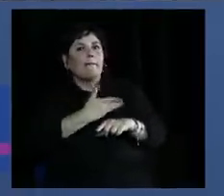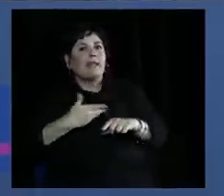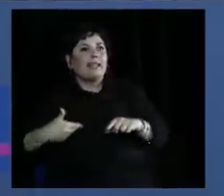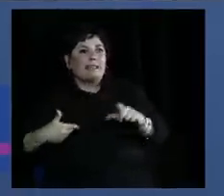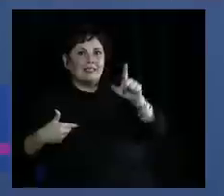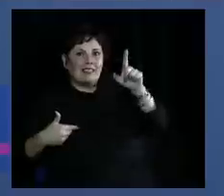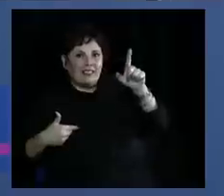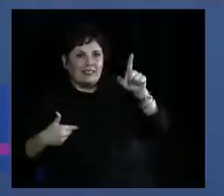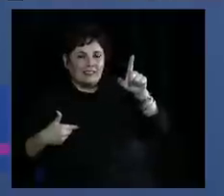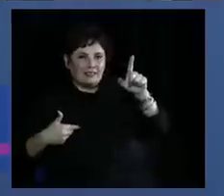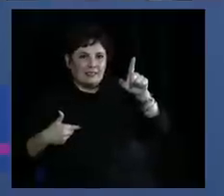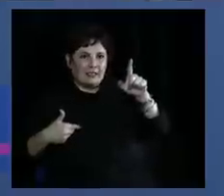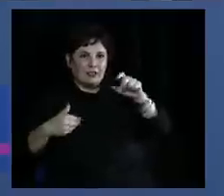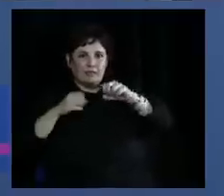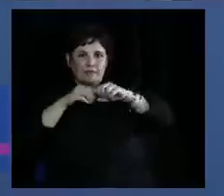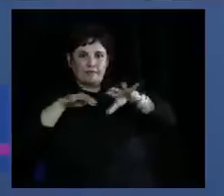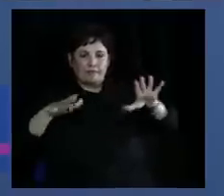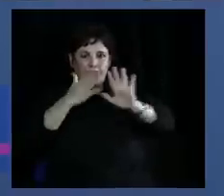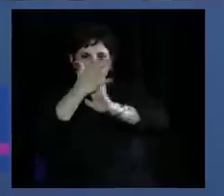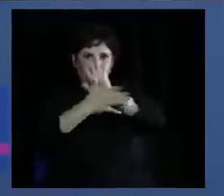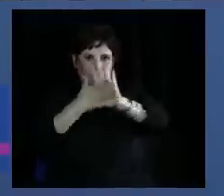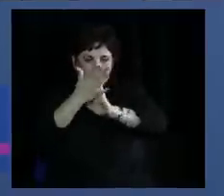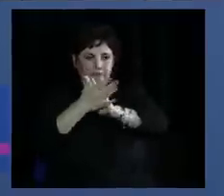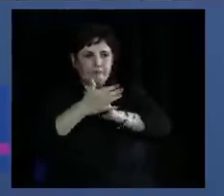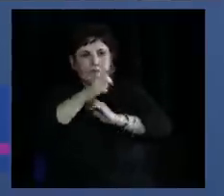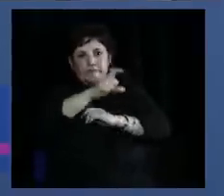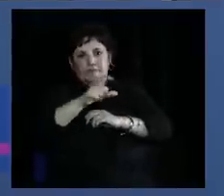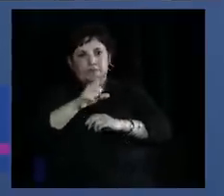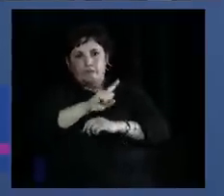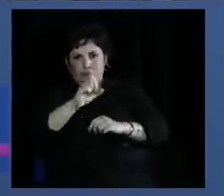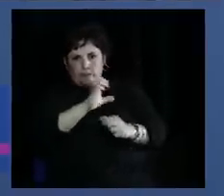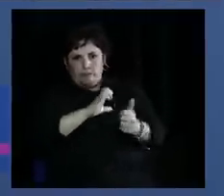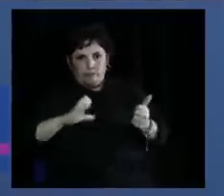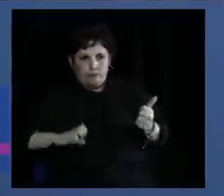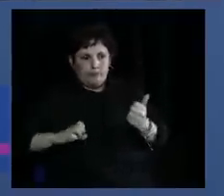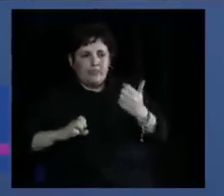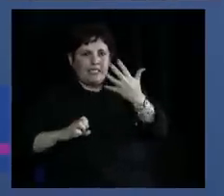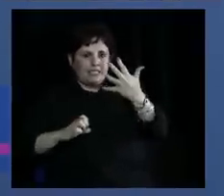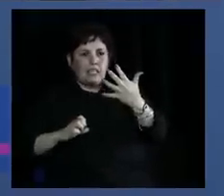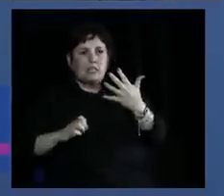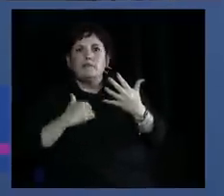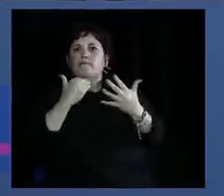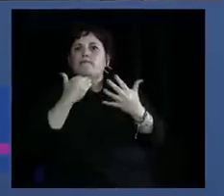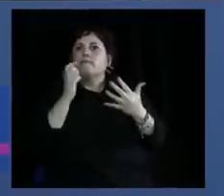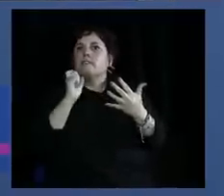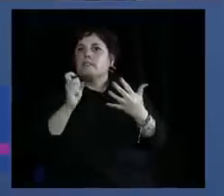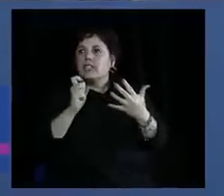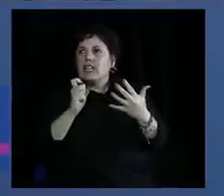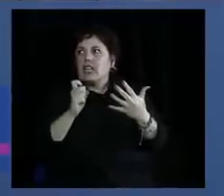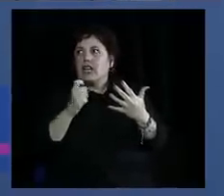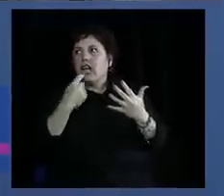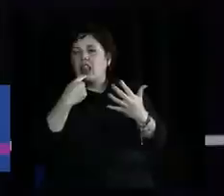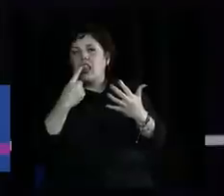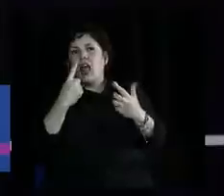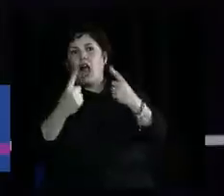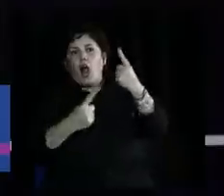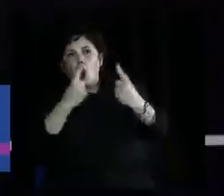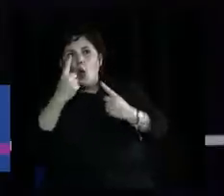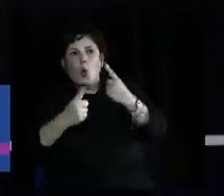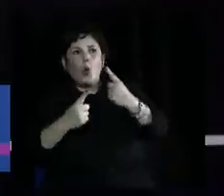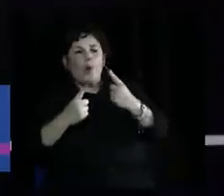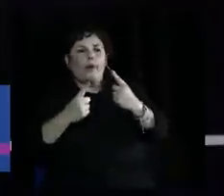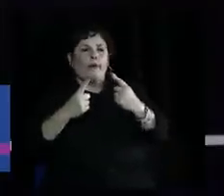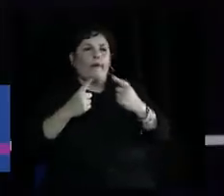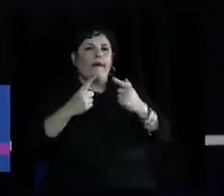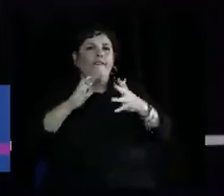un alcance territorial nacional. Después hay personas no estatales y hay 5 ataques no identificados que también algunos se dieron en redes